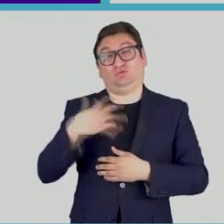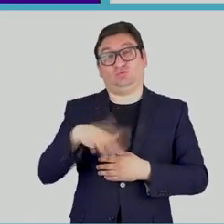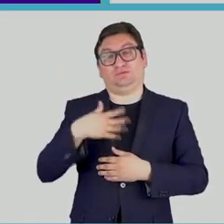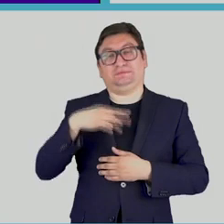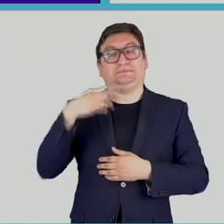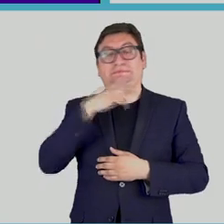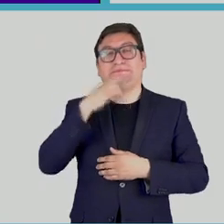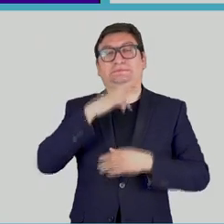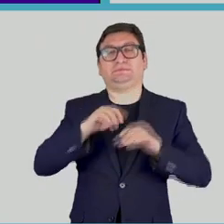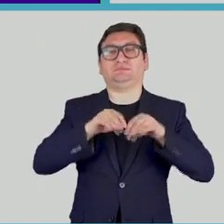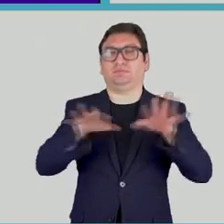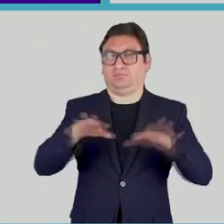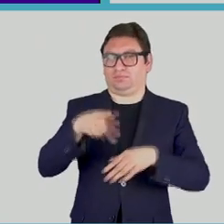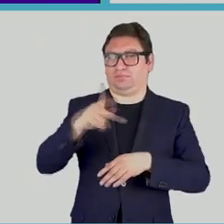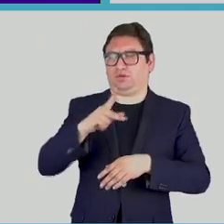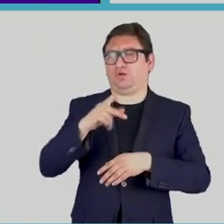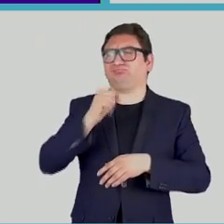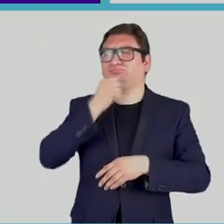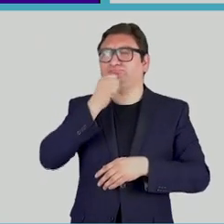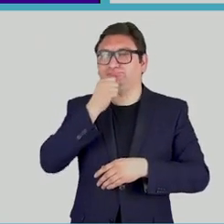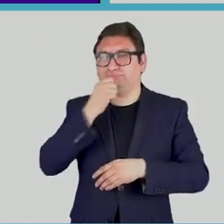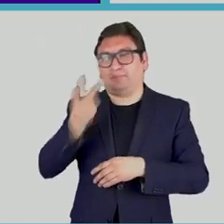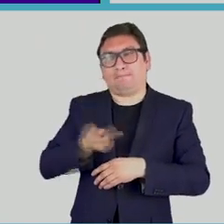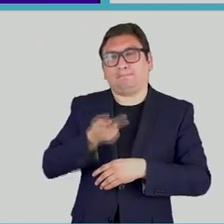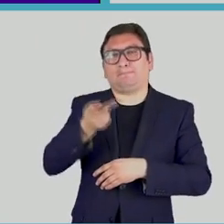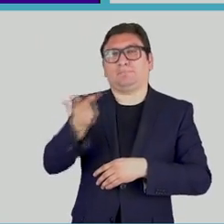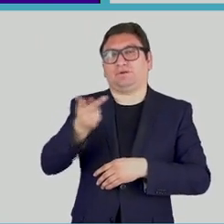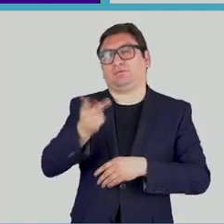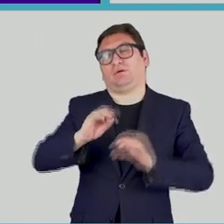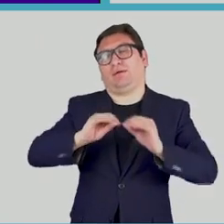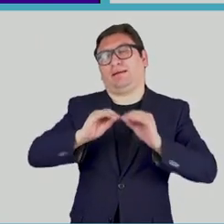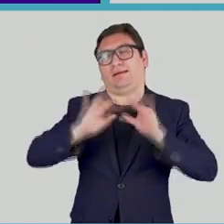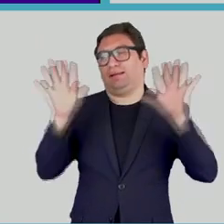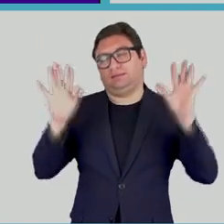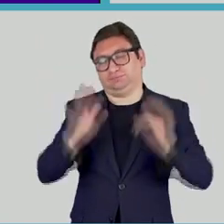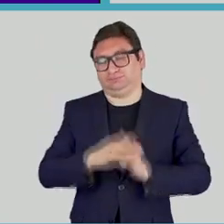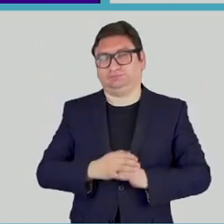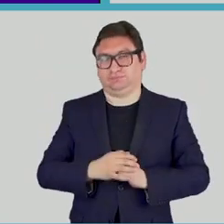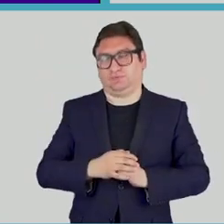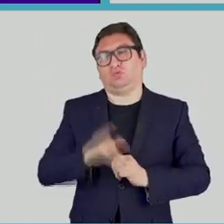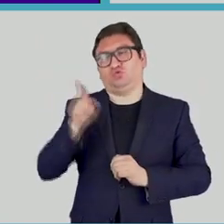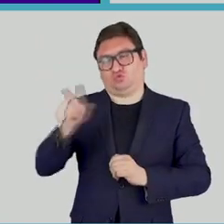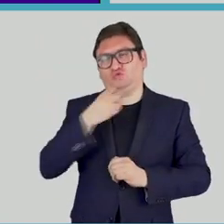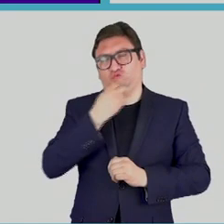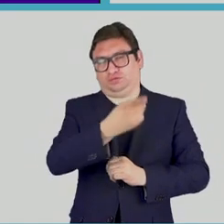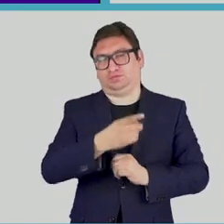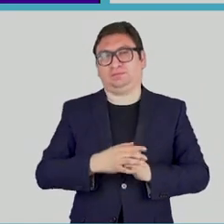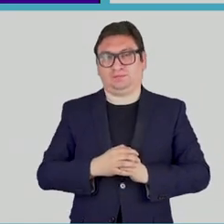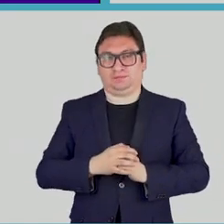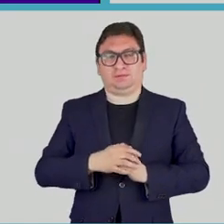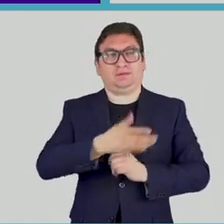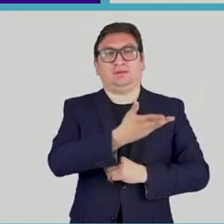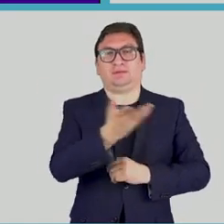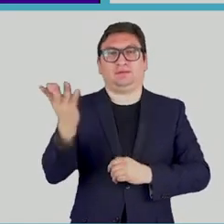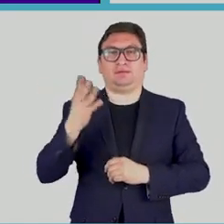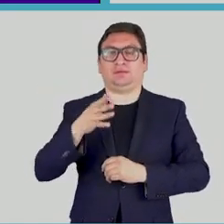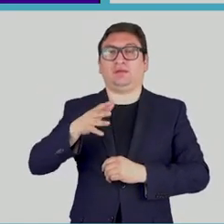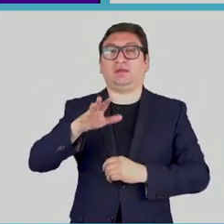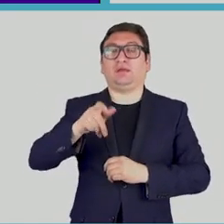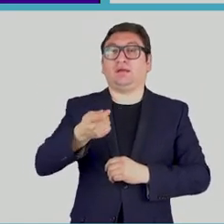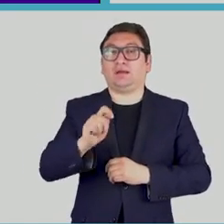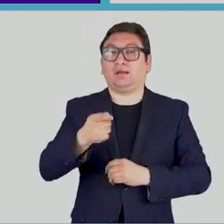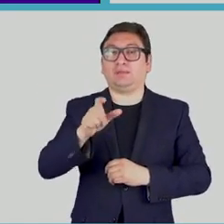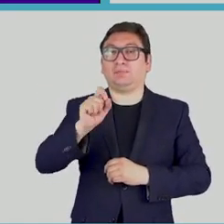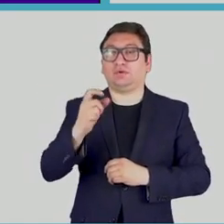usted sabe se va rapidísimo pero en unos segundos la pregunta se obvia pero quiero que lo diga usted qué le recomienda